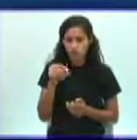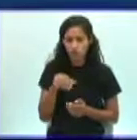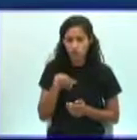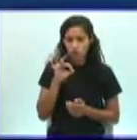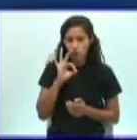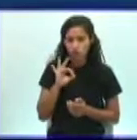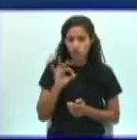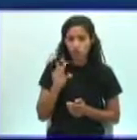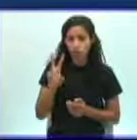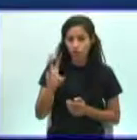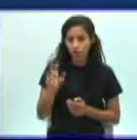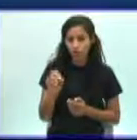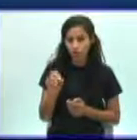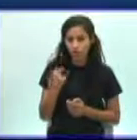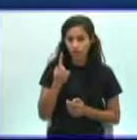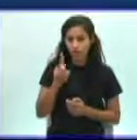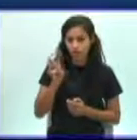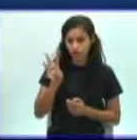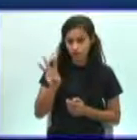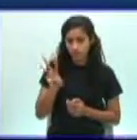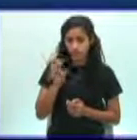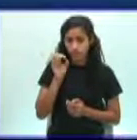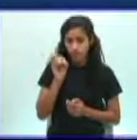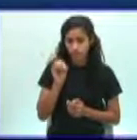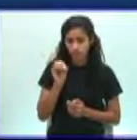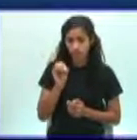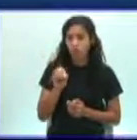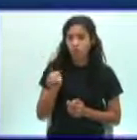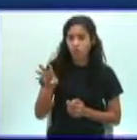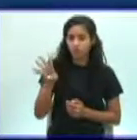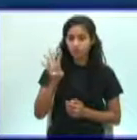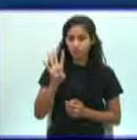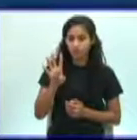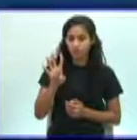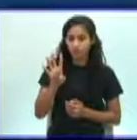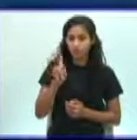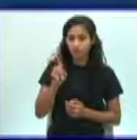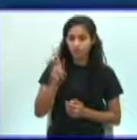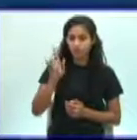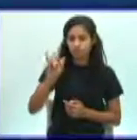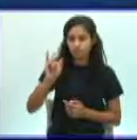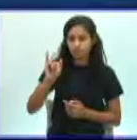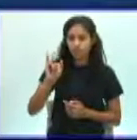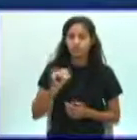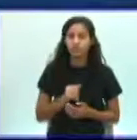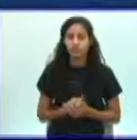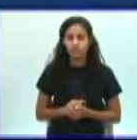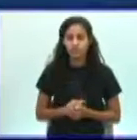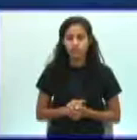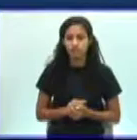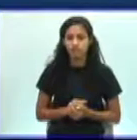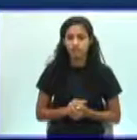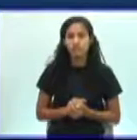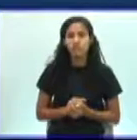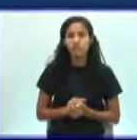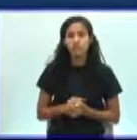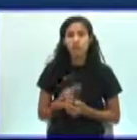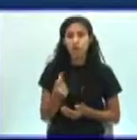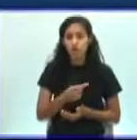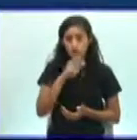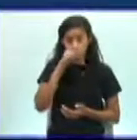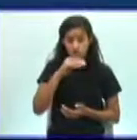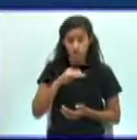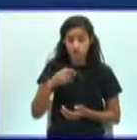8, 20, 13, 0, 4 y 16. Nuestros niños